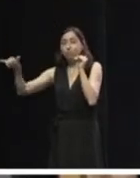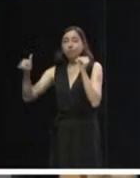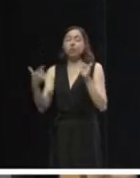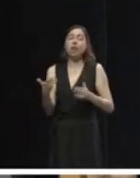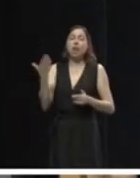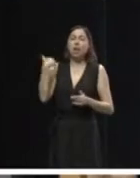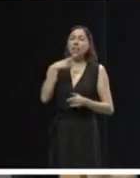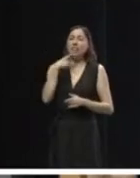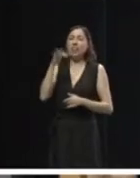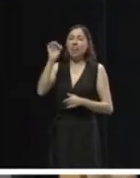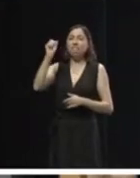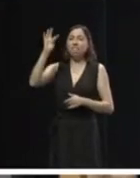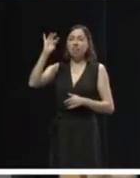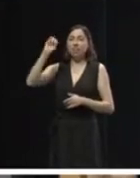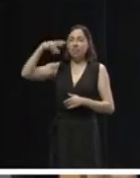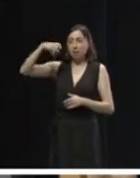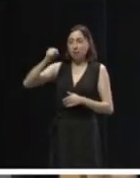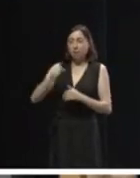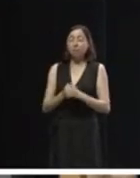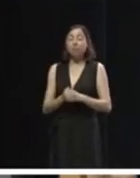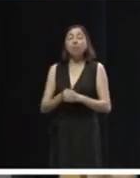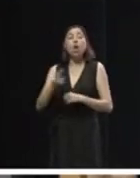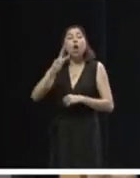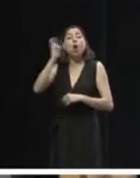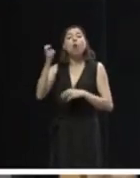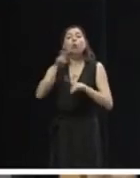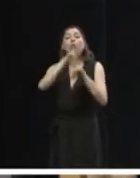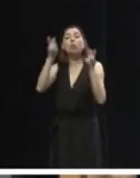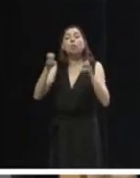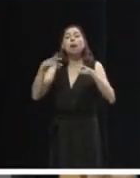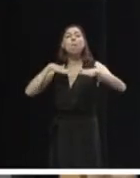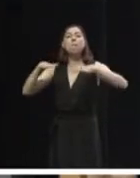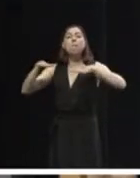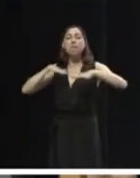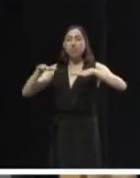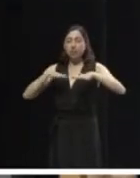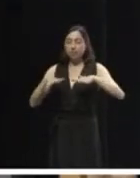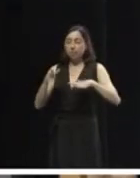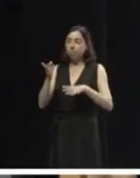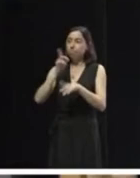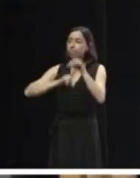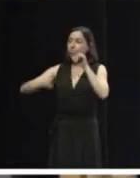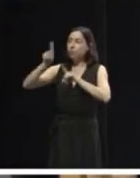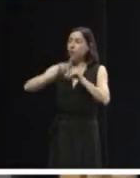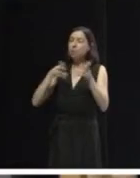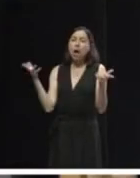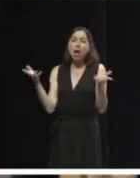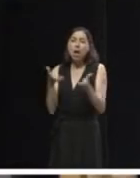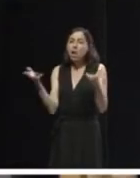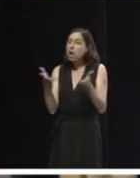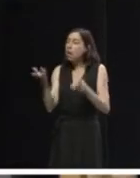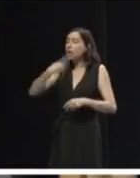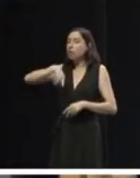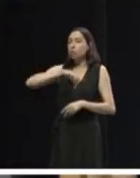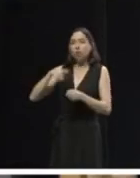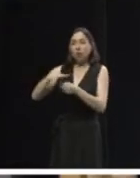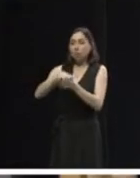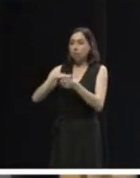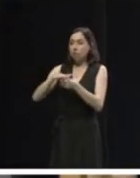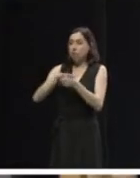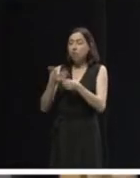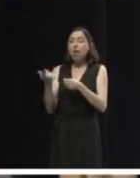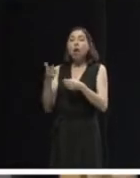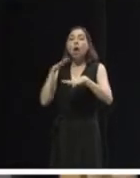otra cuestión que ocurre en nuestra provincia es la movilidad. Tenemos un problema muy grave de movilidad en nuestra provincia. Tenemos una red